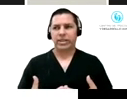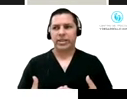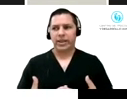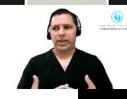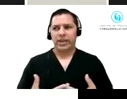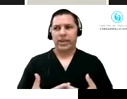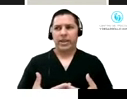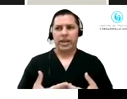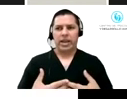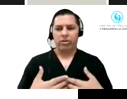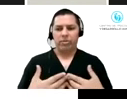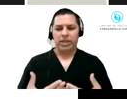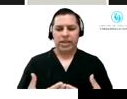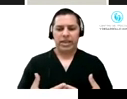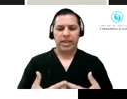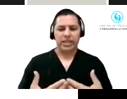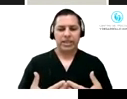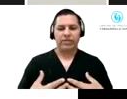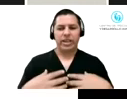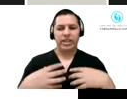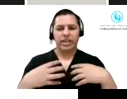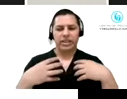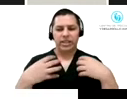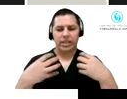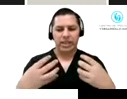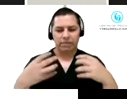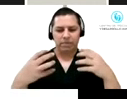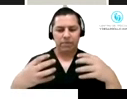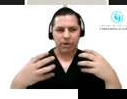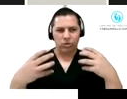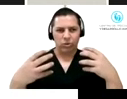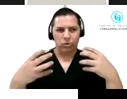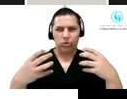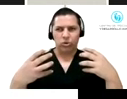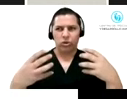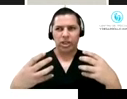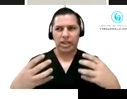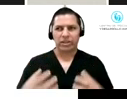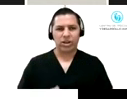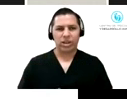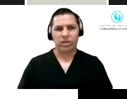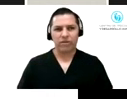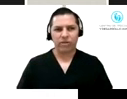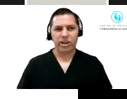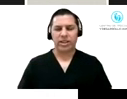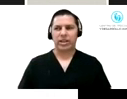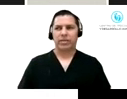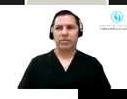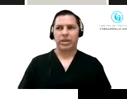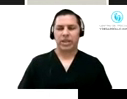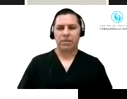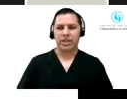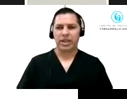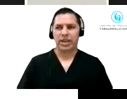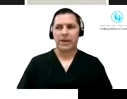A veces hay hombres que quieren ser diferentes, pero su socialización ha sido tan fuerte